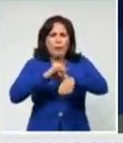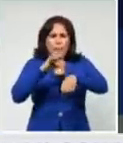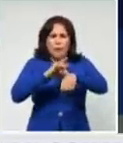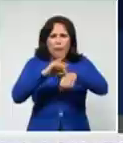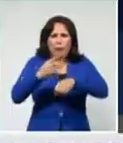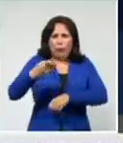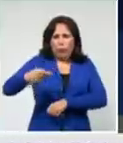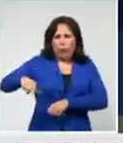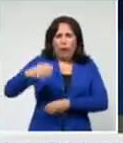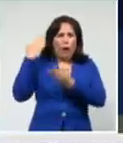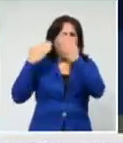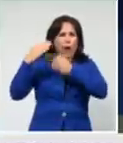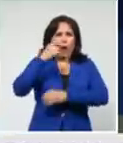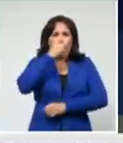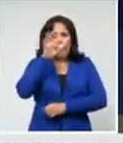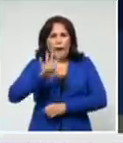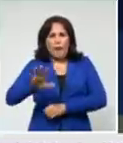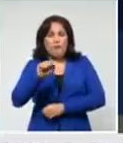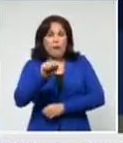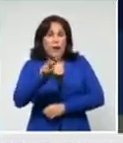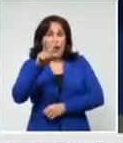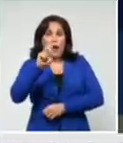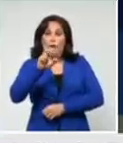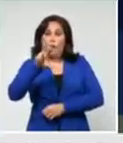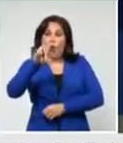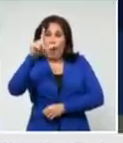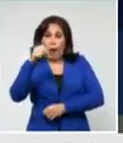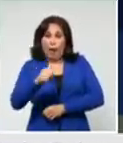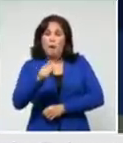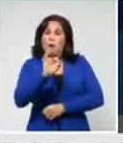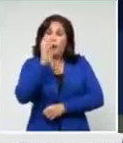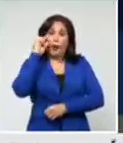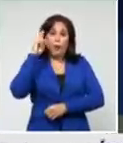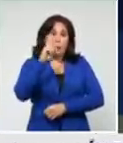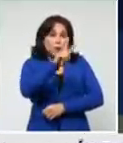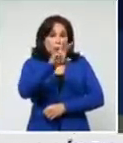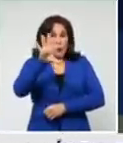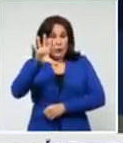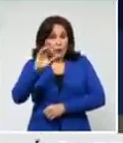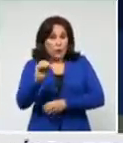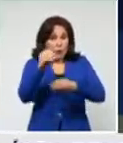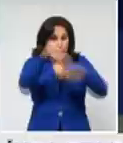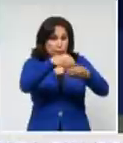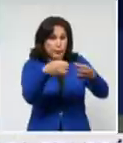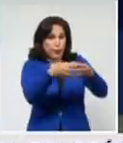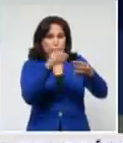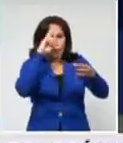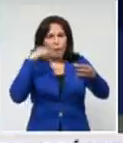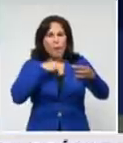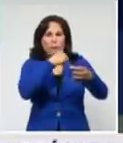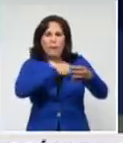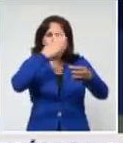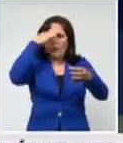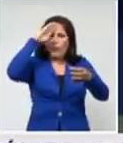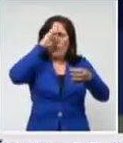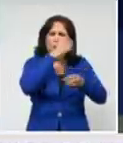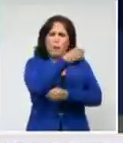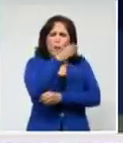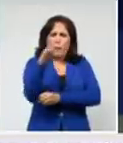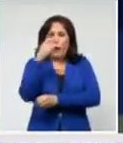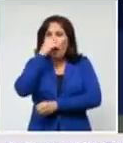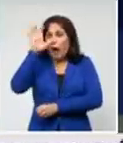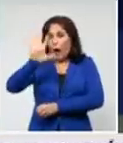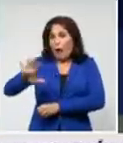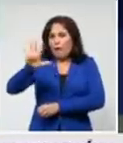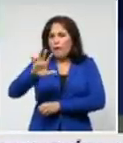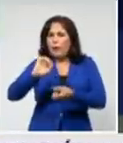cuando estuvieron un grupo de más de 250 colaboradores cubanos participando en África en el control del